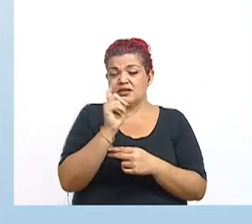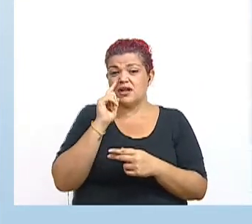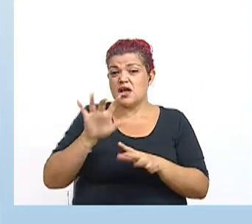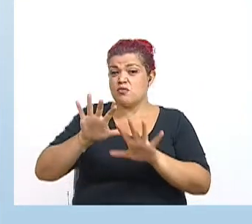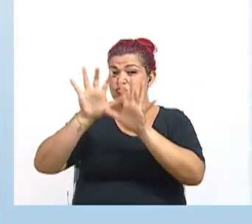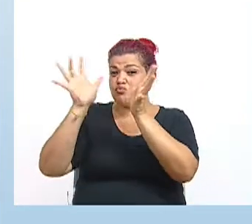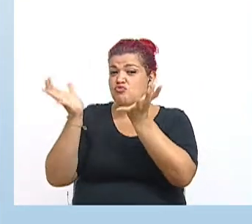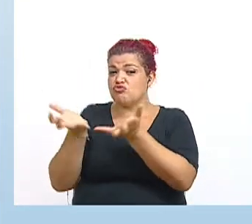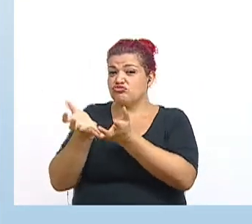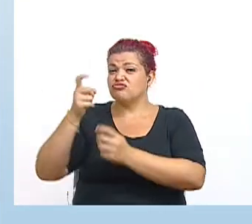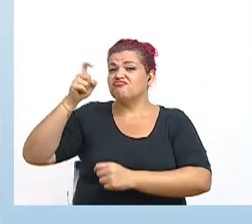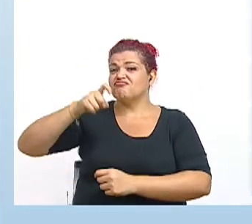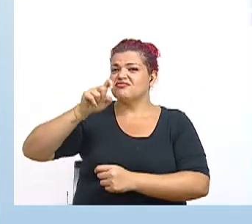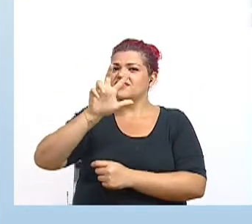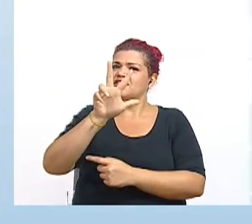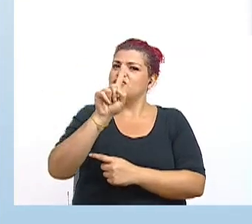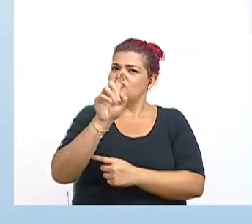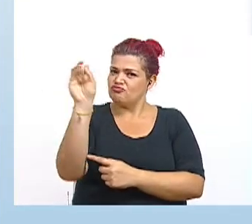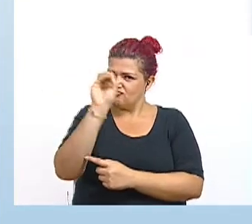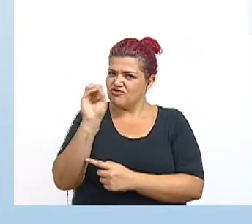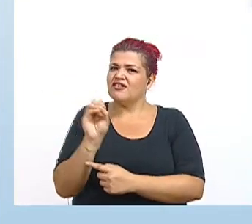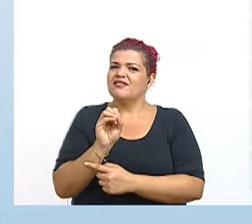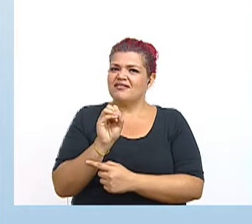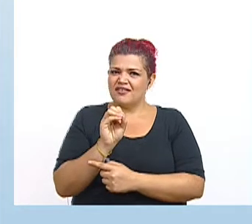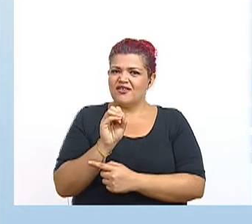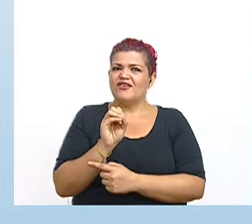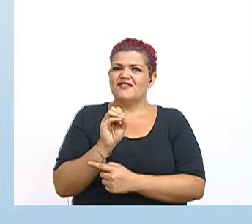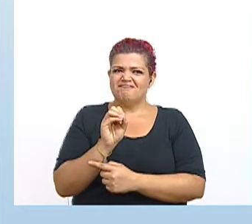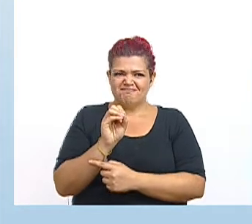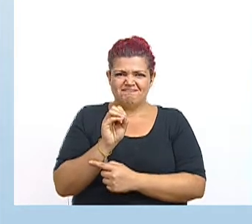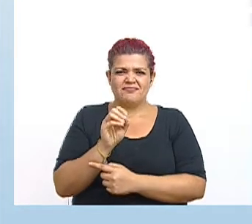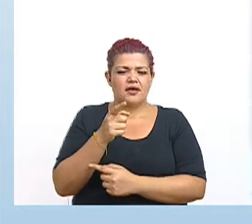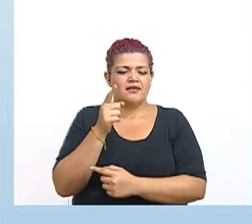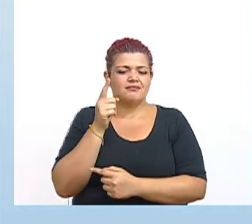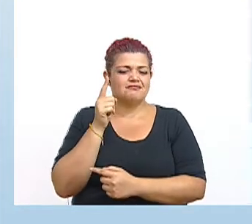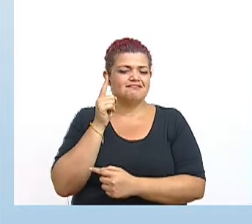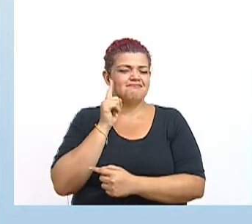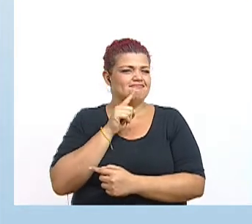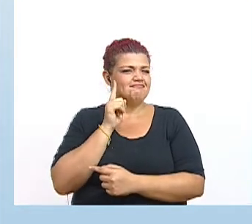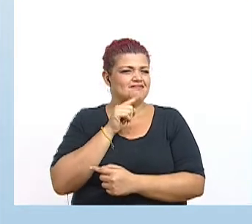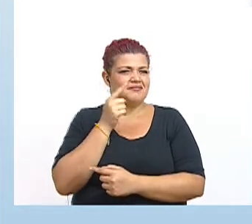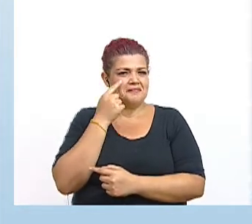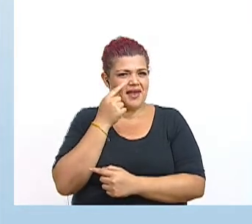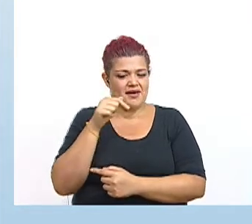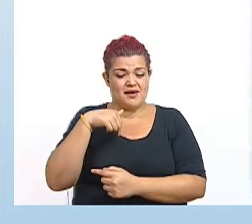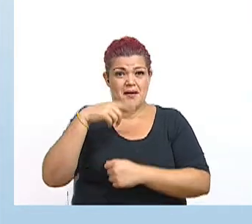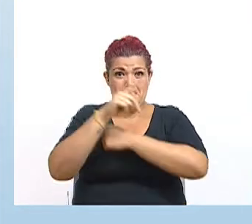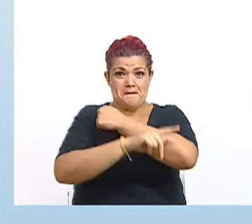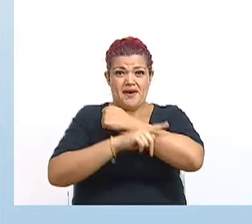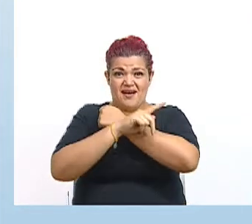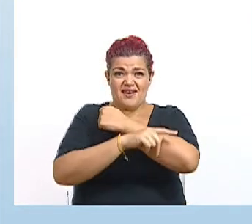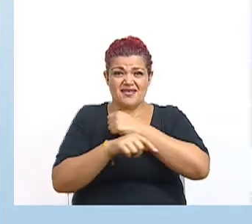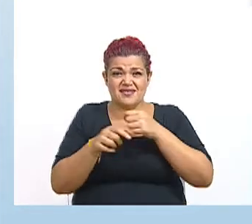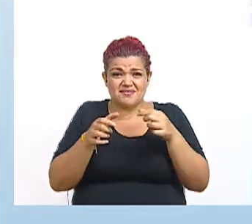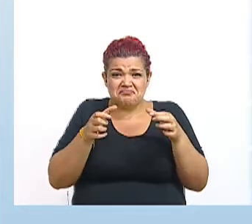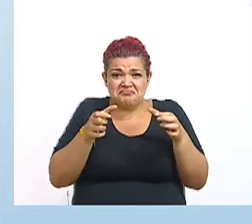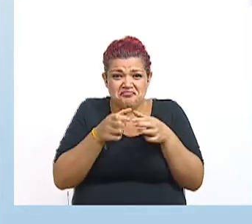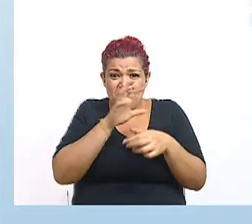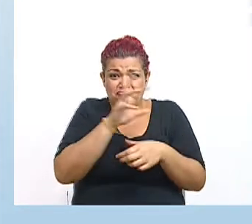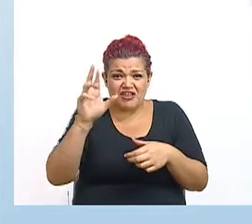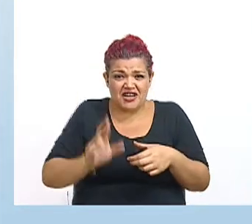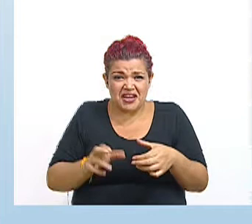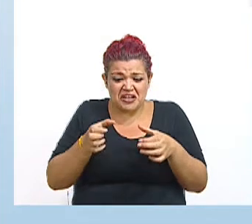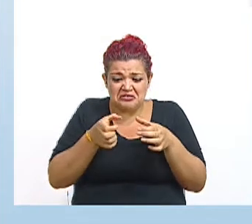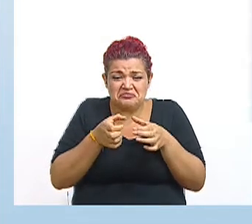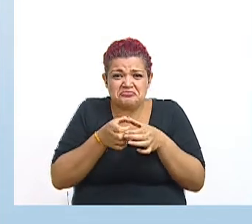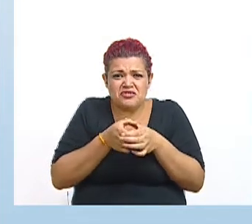en 31%. Bueno, esa es una situación engañosa. Recordemos que nuestro país es un país relativamente pequeño y